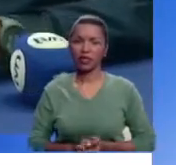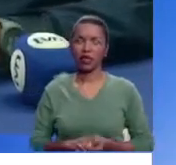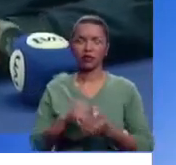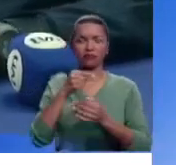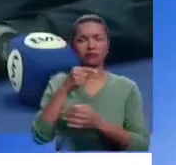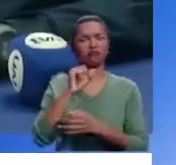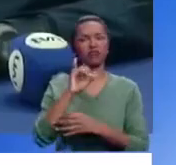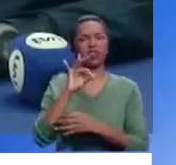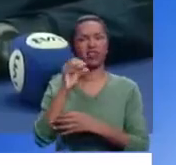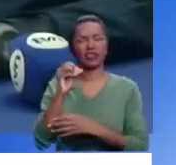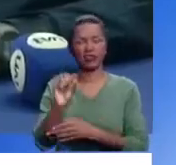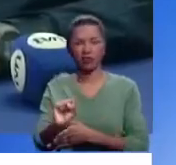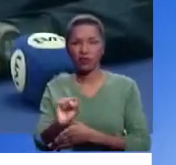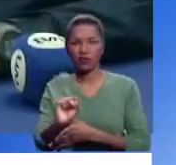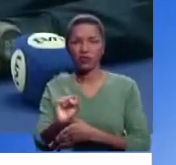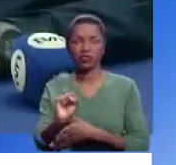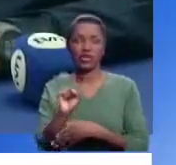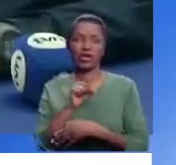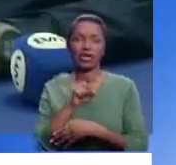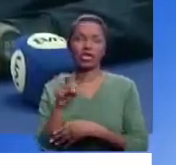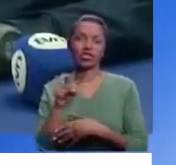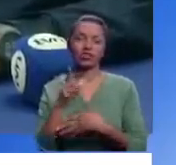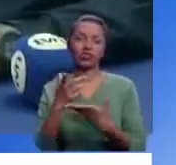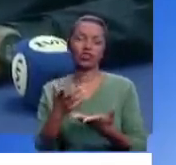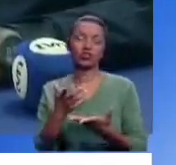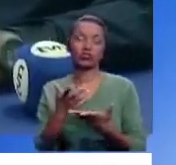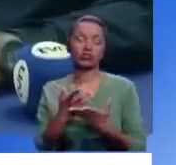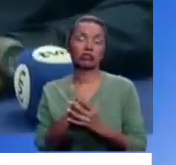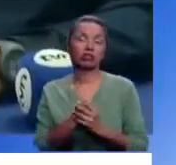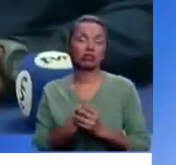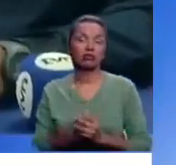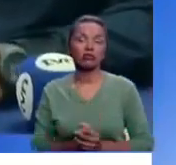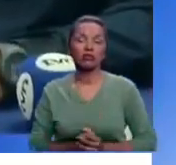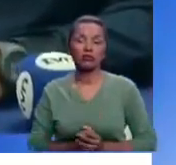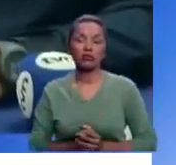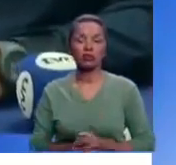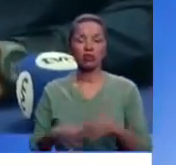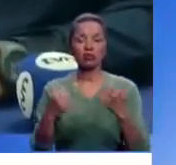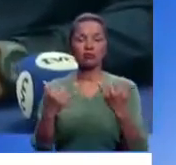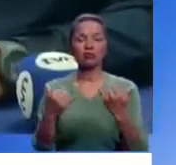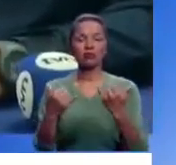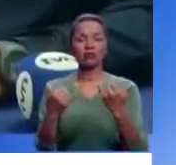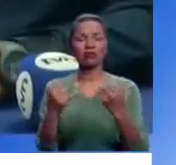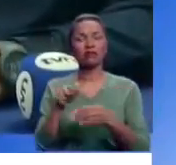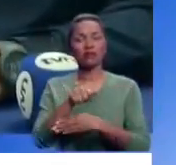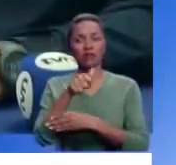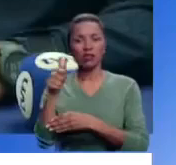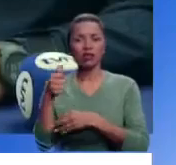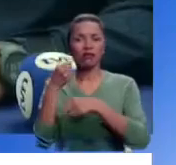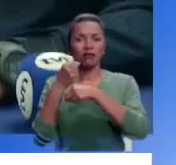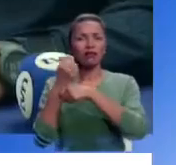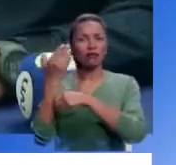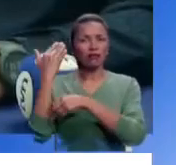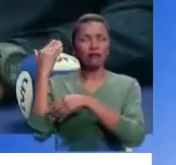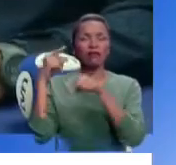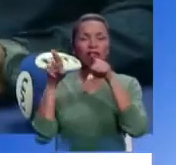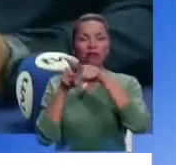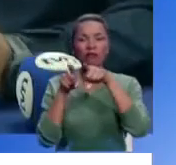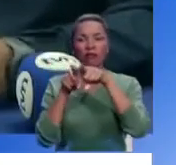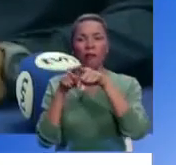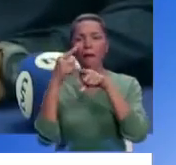investigación va orientada a este grupo que se menciona, y efectivamente ya se han hecho otros operativos en años